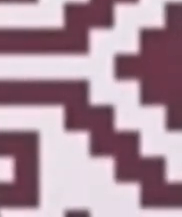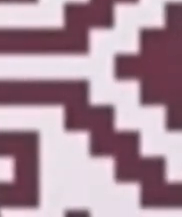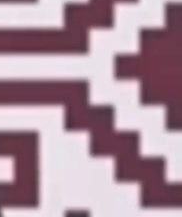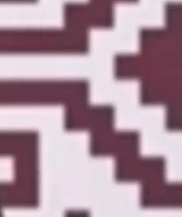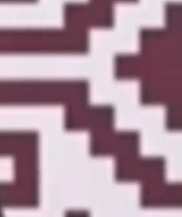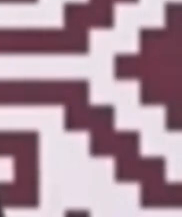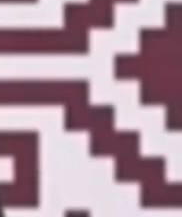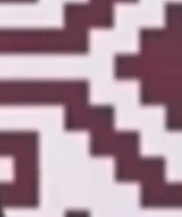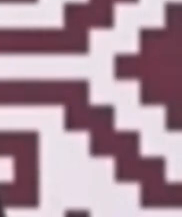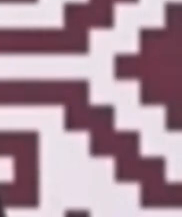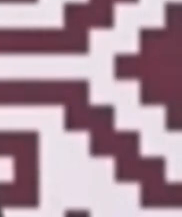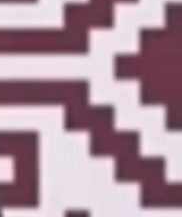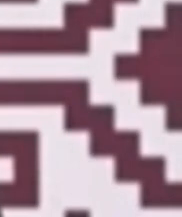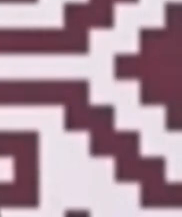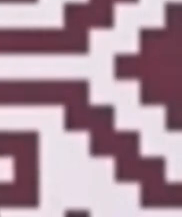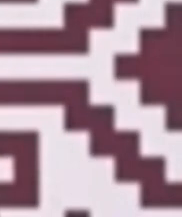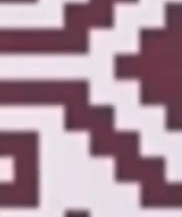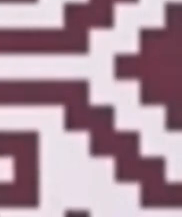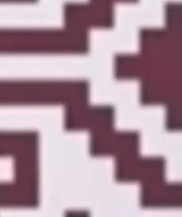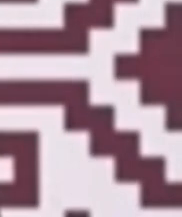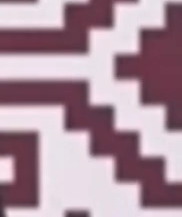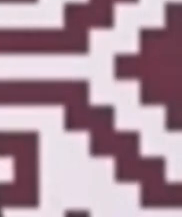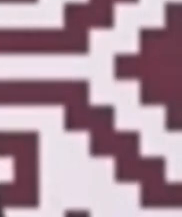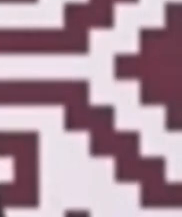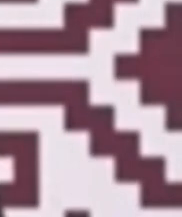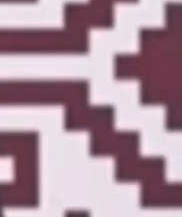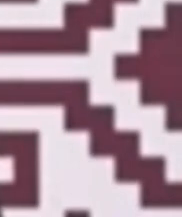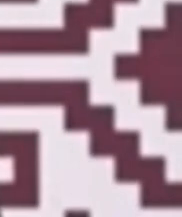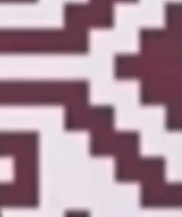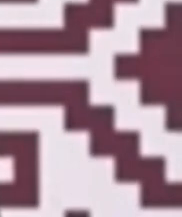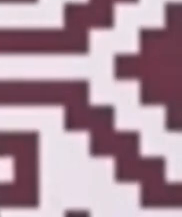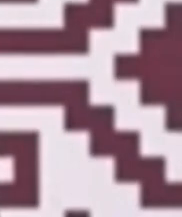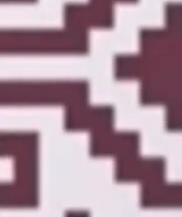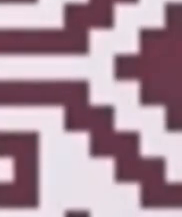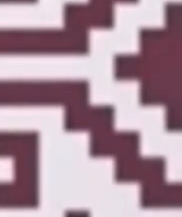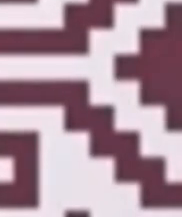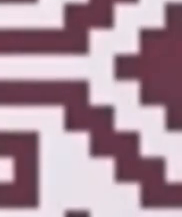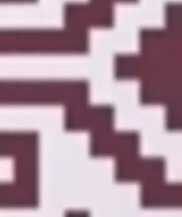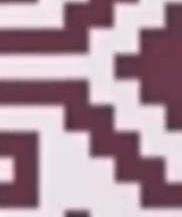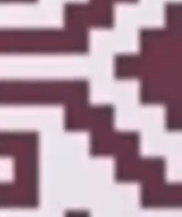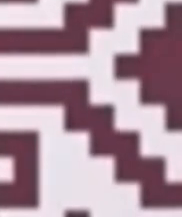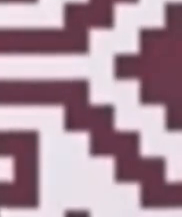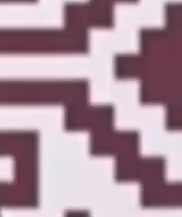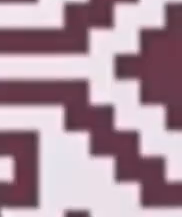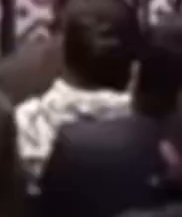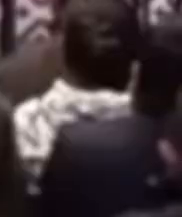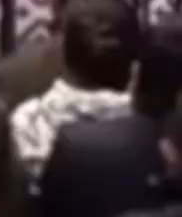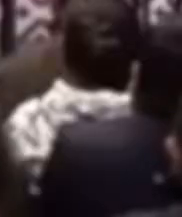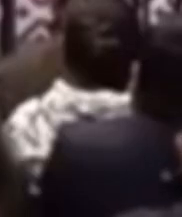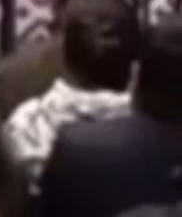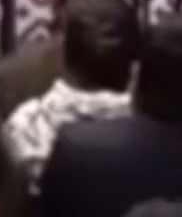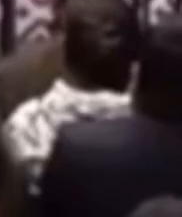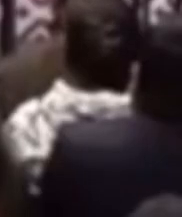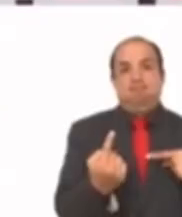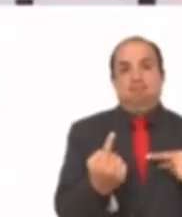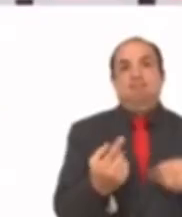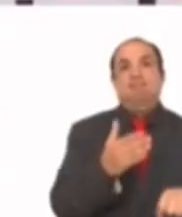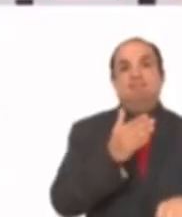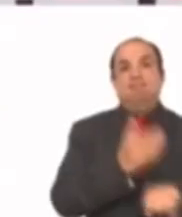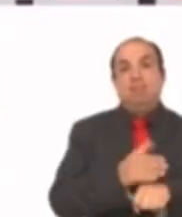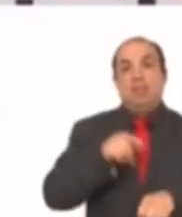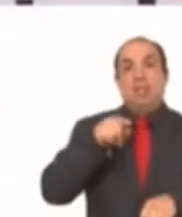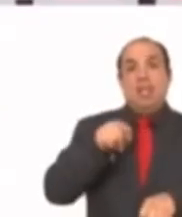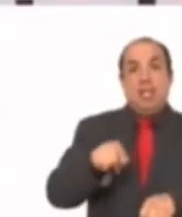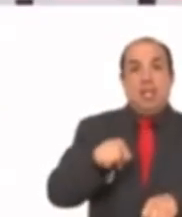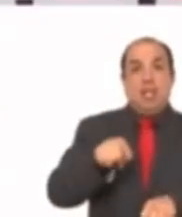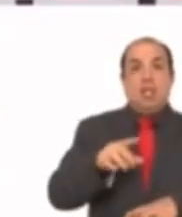y la desinformación, conciencia y verdad, garantizando el acceso universal a medidas preventivas como profilaxis. Por su parte,